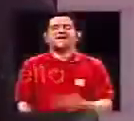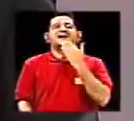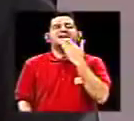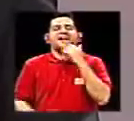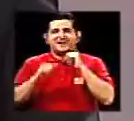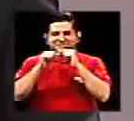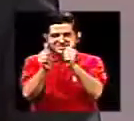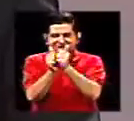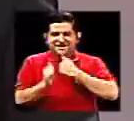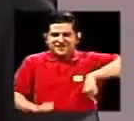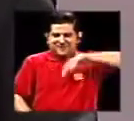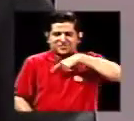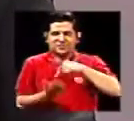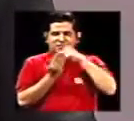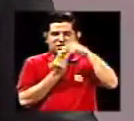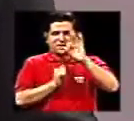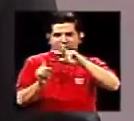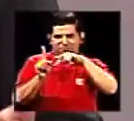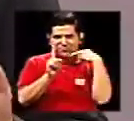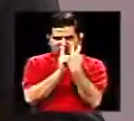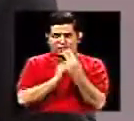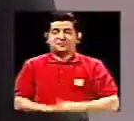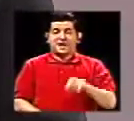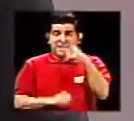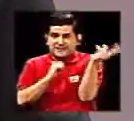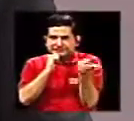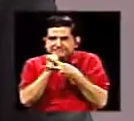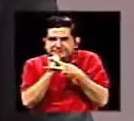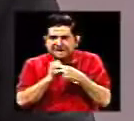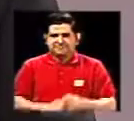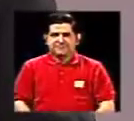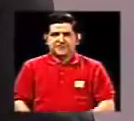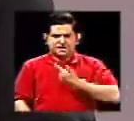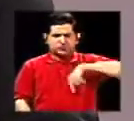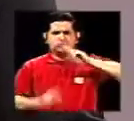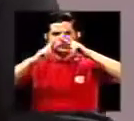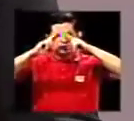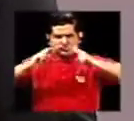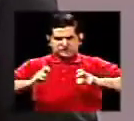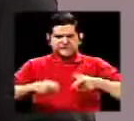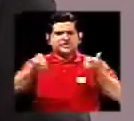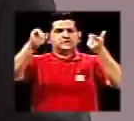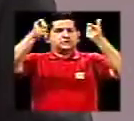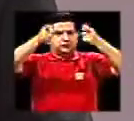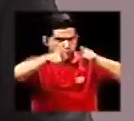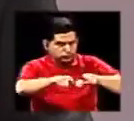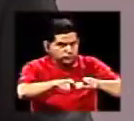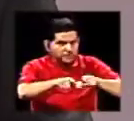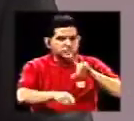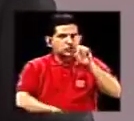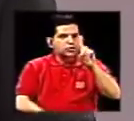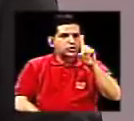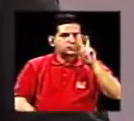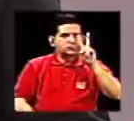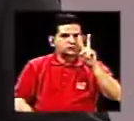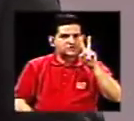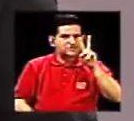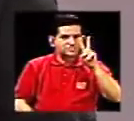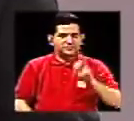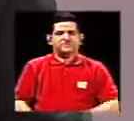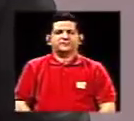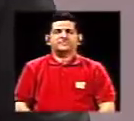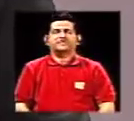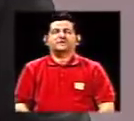Gracias por continuar con nosotros en su programa Puntos de Vista, donde en esta ocasión estamos analizando lo que aconteció el 2 de febrero y